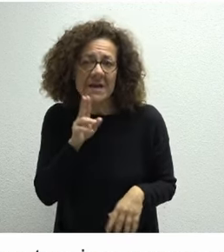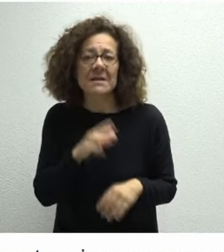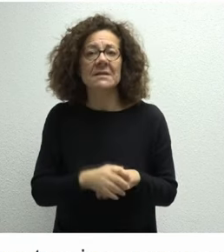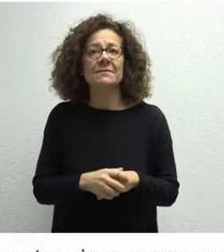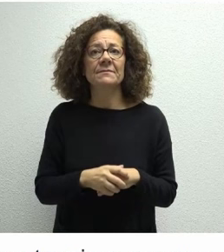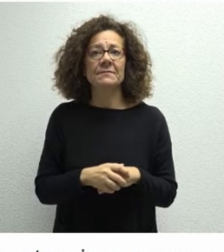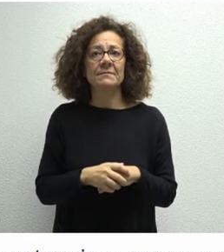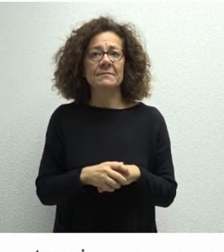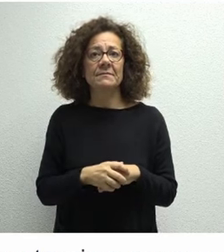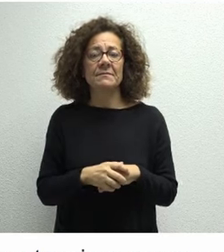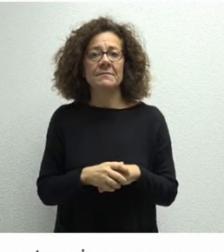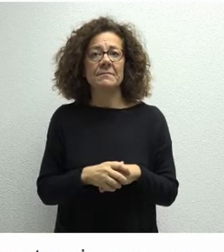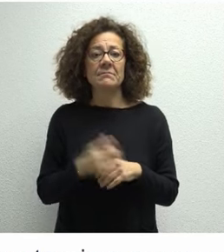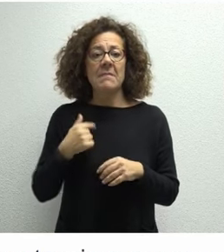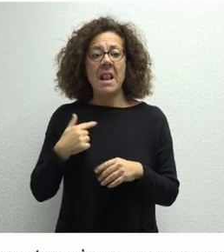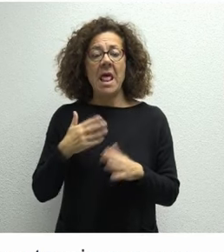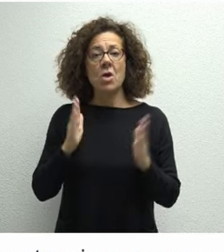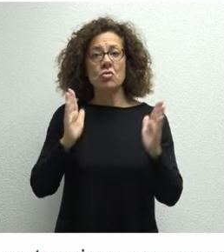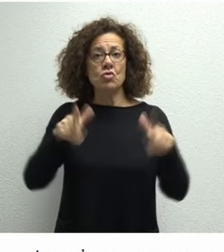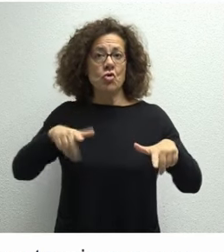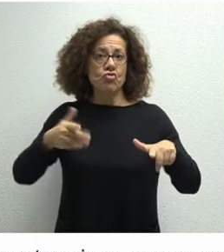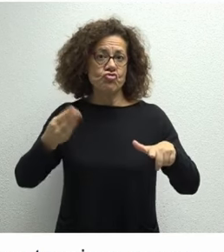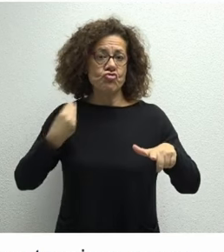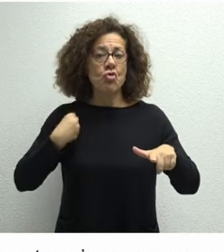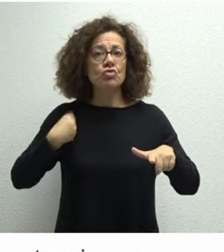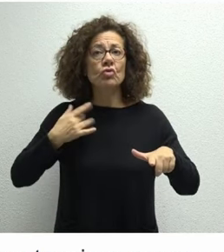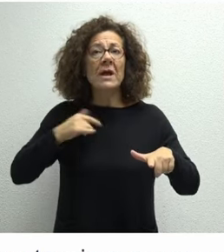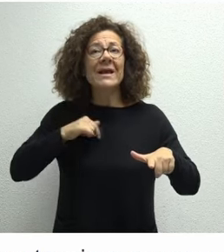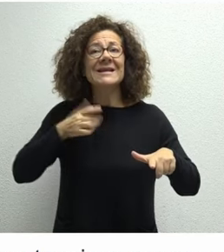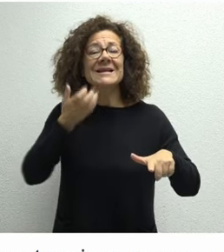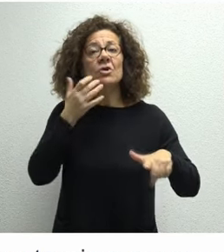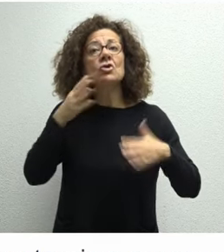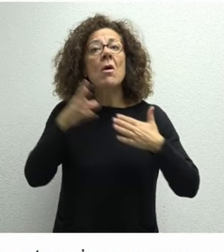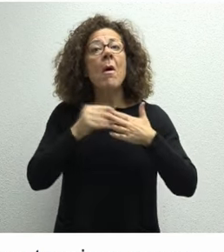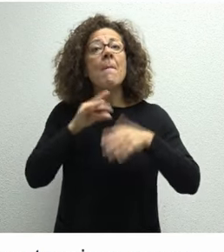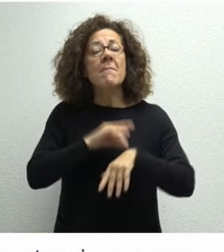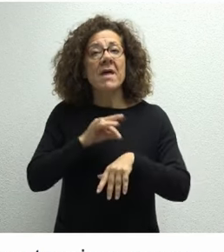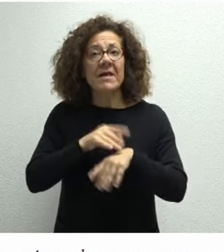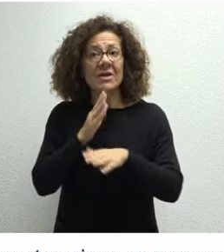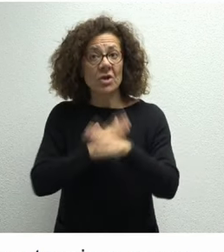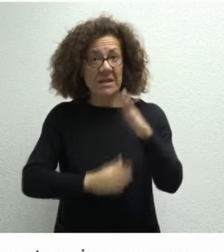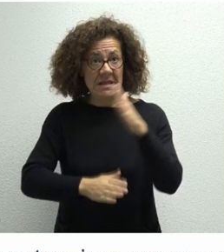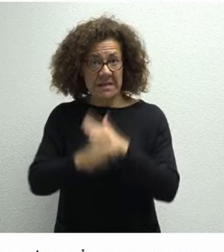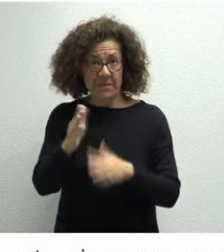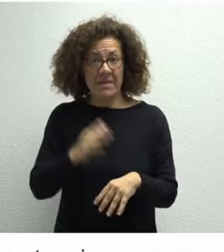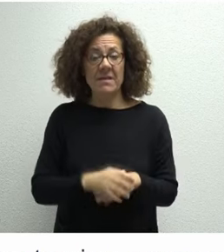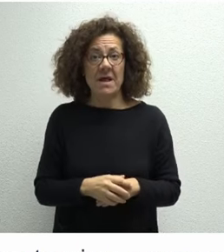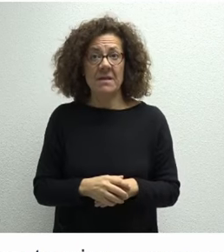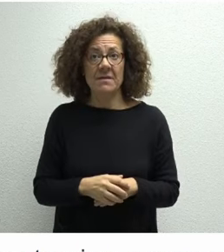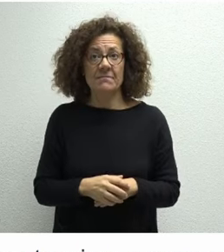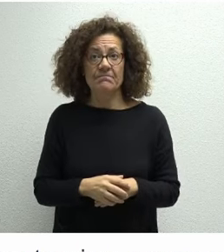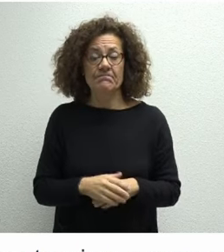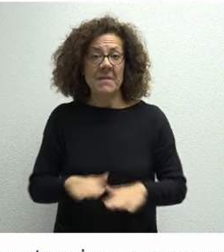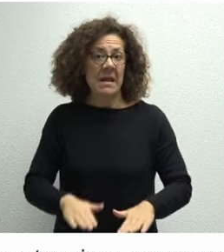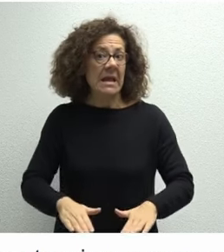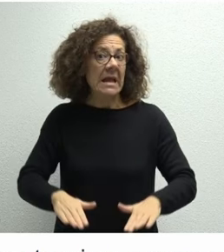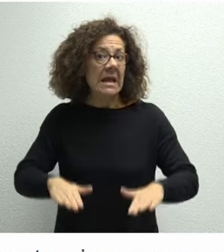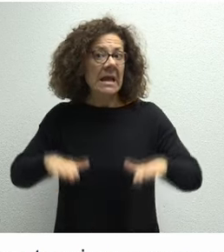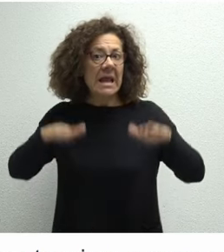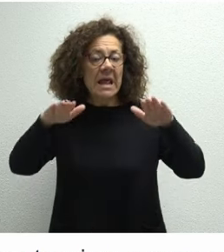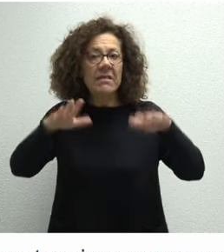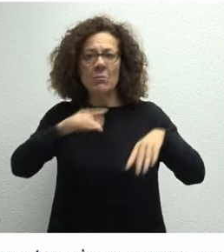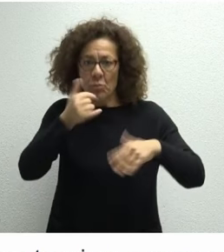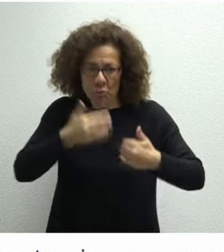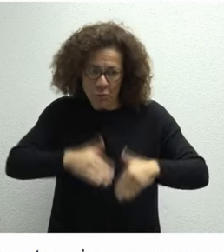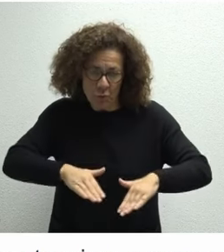en en la consulta y es que cuando los pacientes con discapacidad van creciendo porque